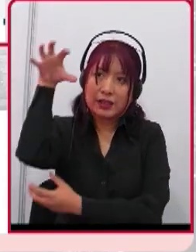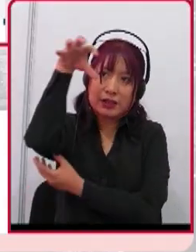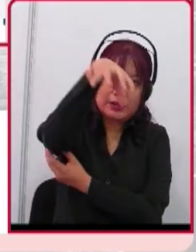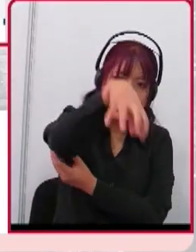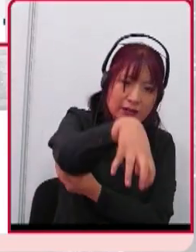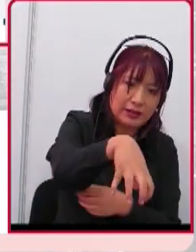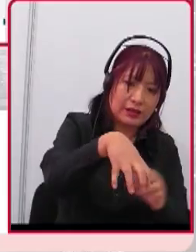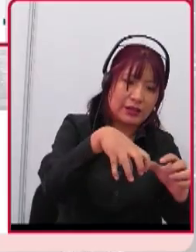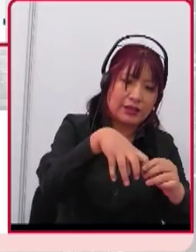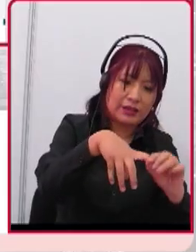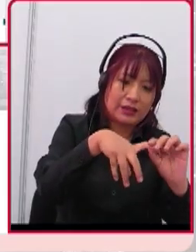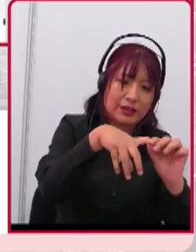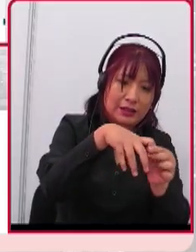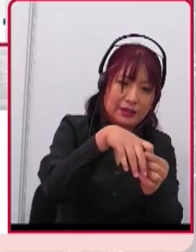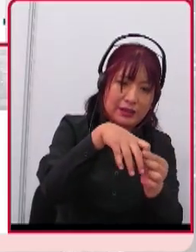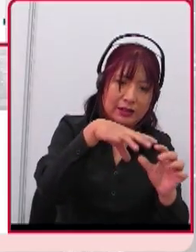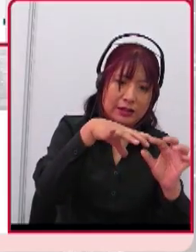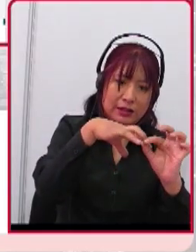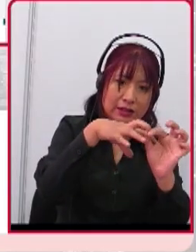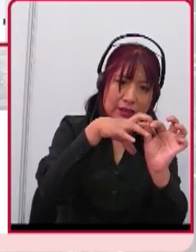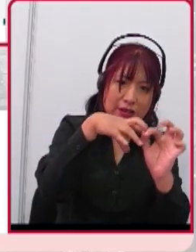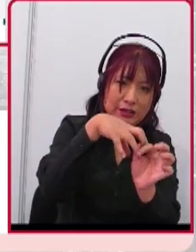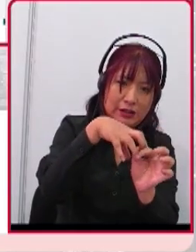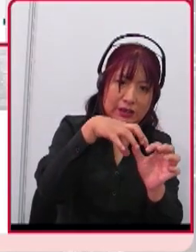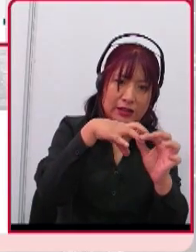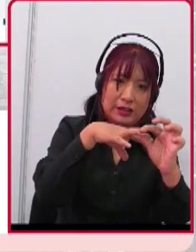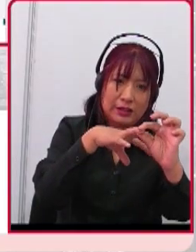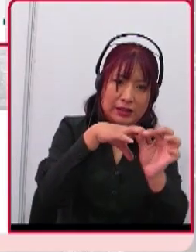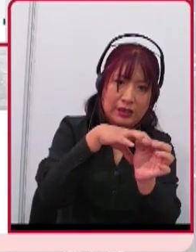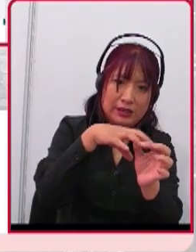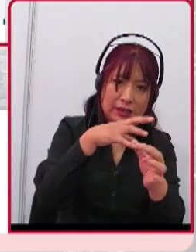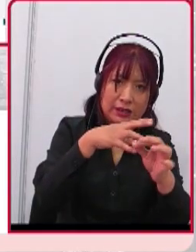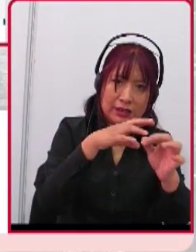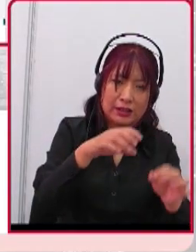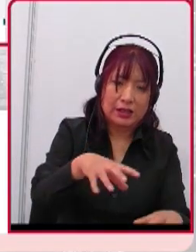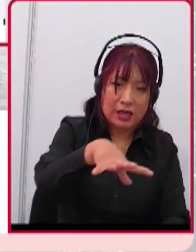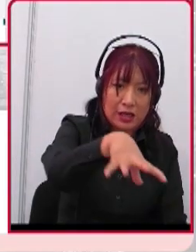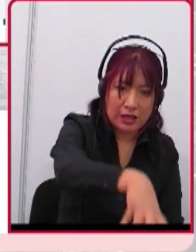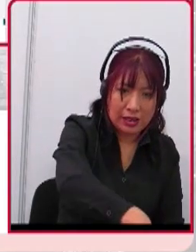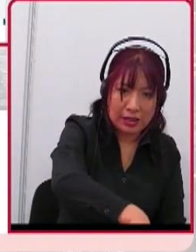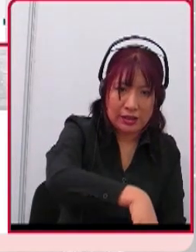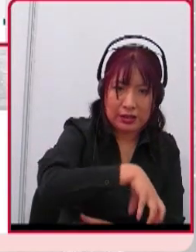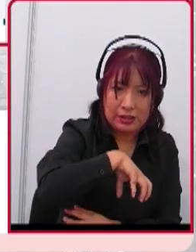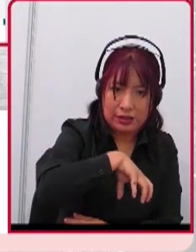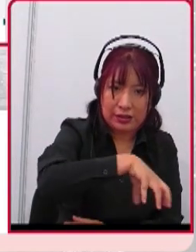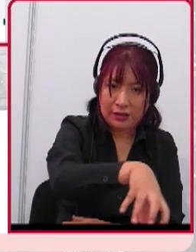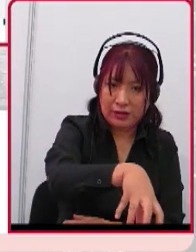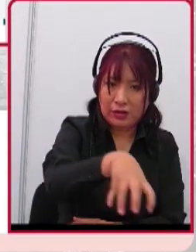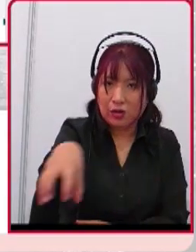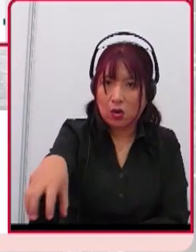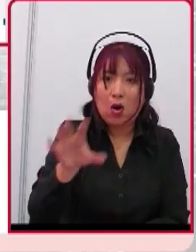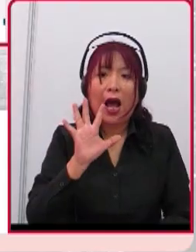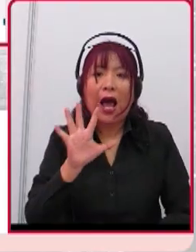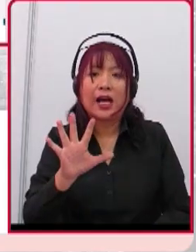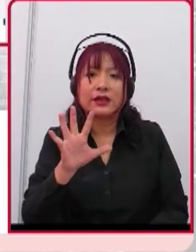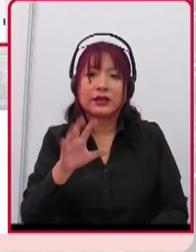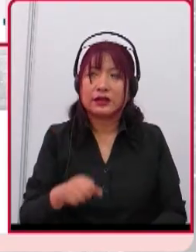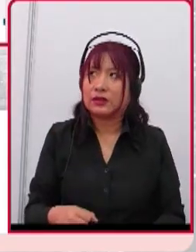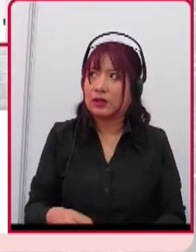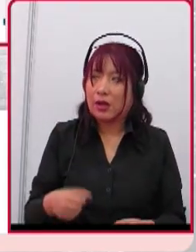articulaciones que lo que nos permitirá es tener 5 grados de libertad para que nosotros podamos no solo en este